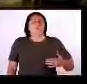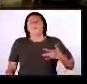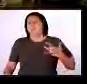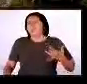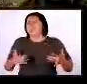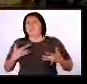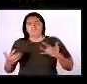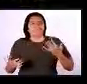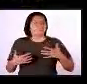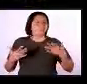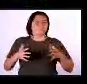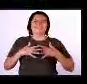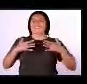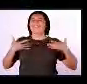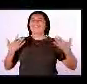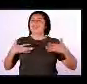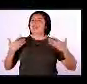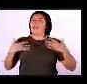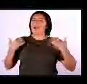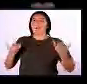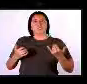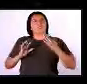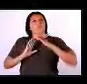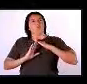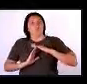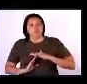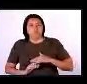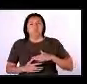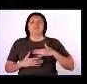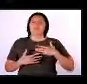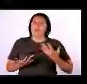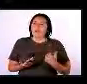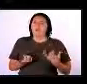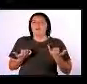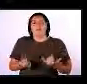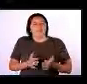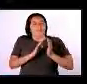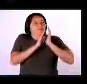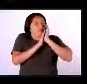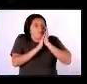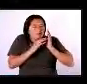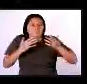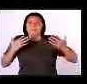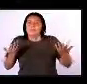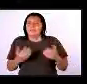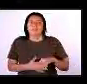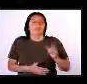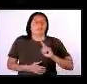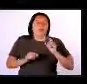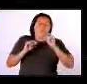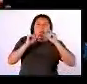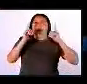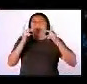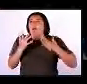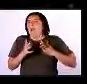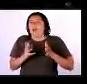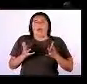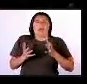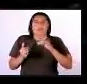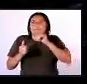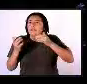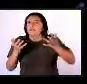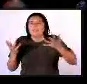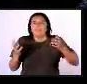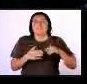Emocionado, muy contento. Ahora sí voy a poder respirar tranquilo, voy a poder dormir tranquilo. Ya no voy a despertarme con la ansiedad de que